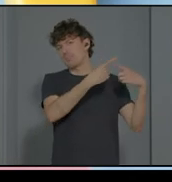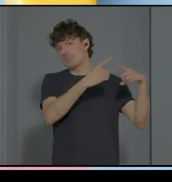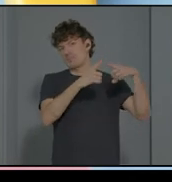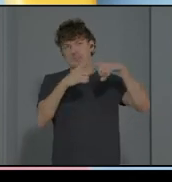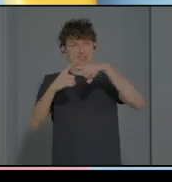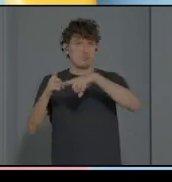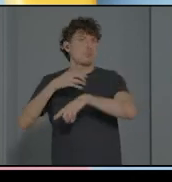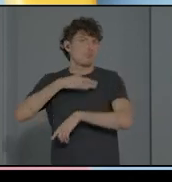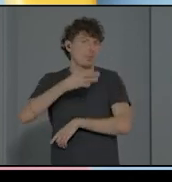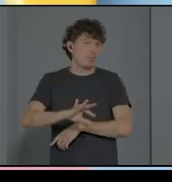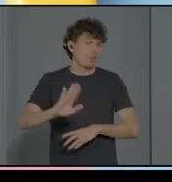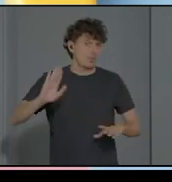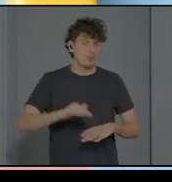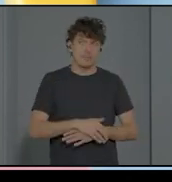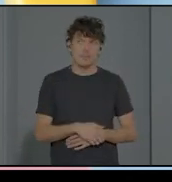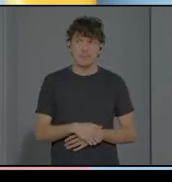En este